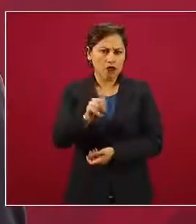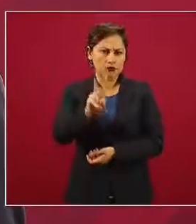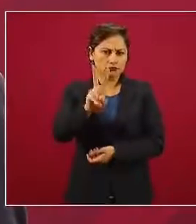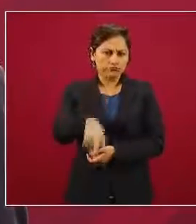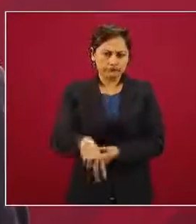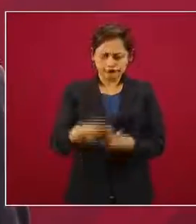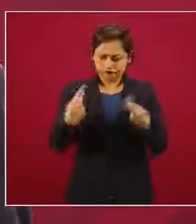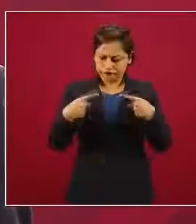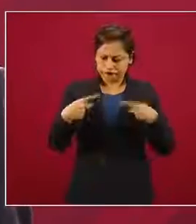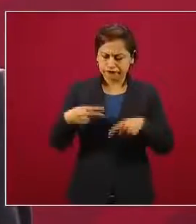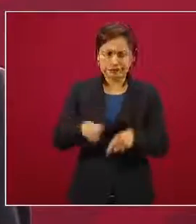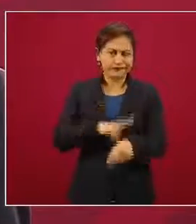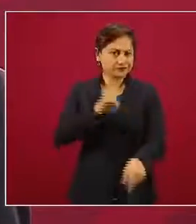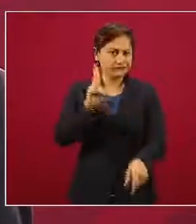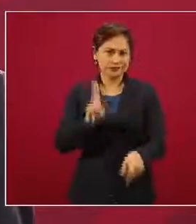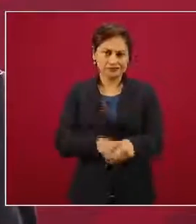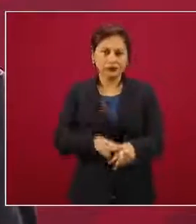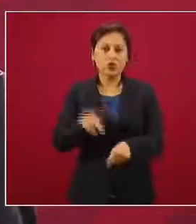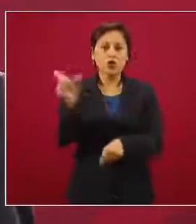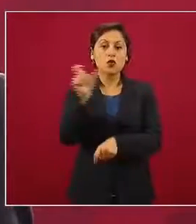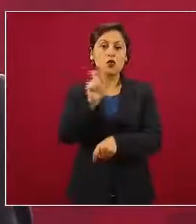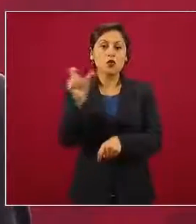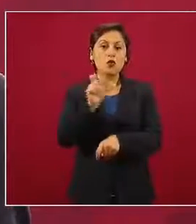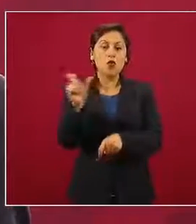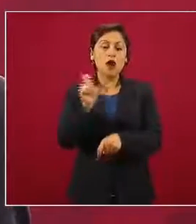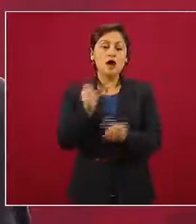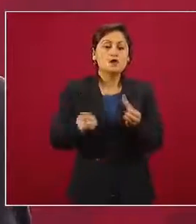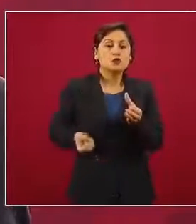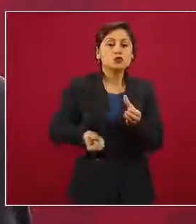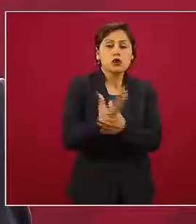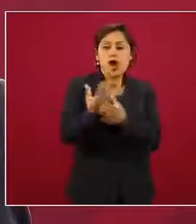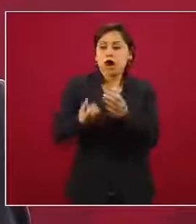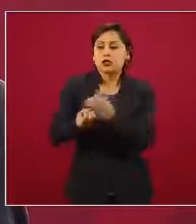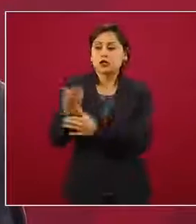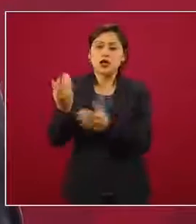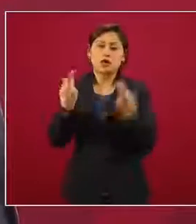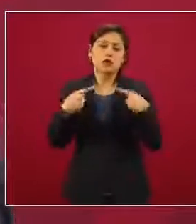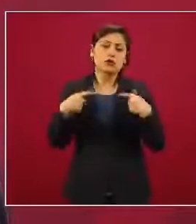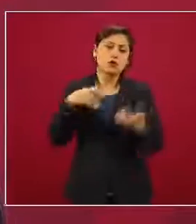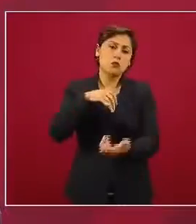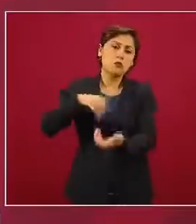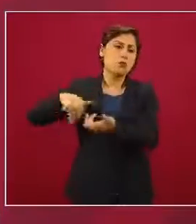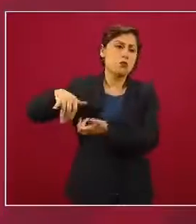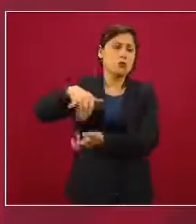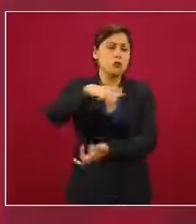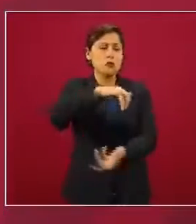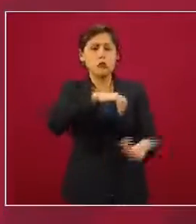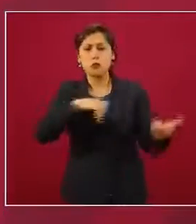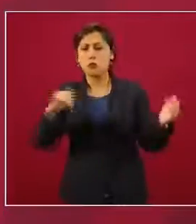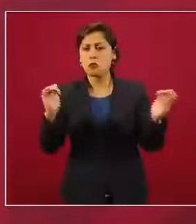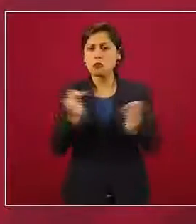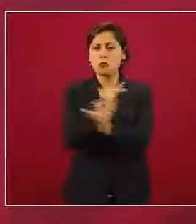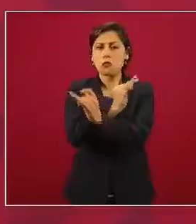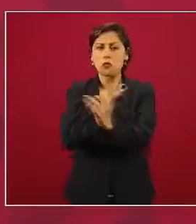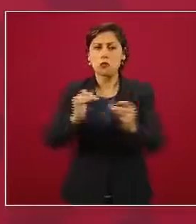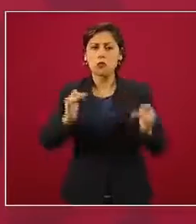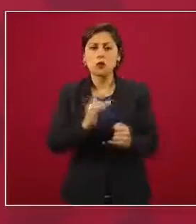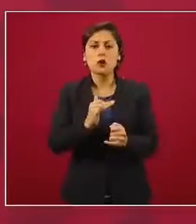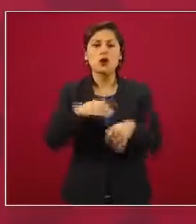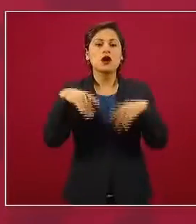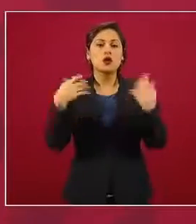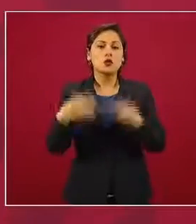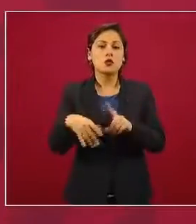epidemia. Entre más personas se integran al espacio público, mayor es la consecuencia en